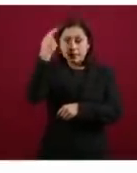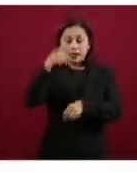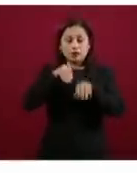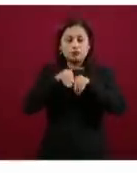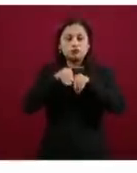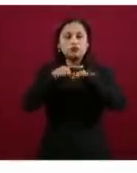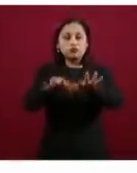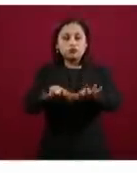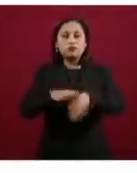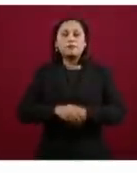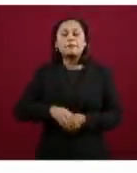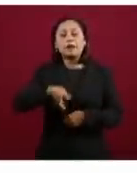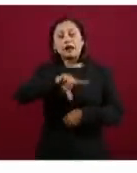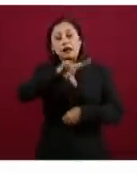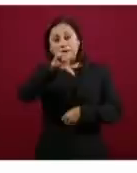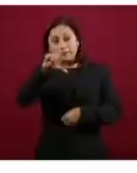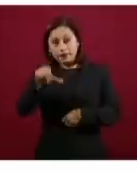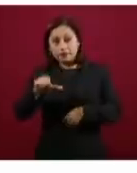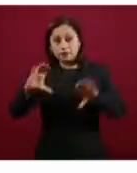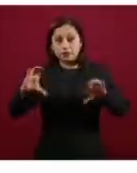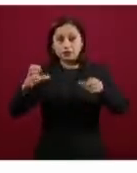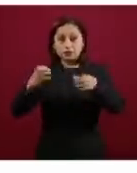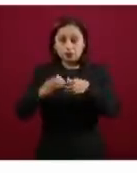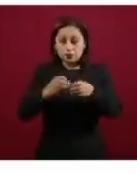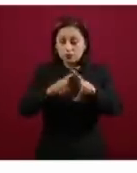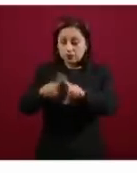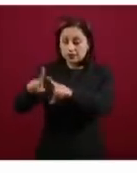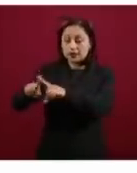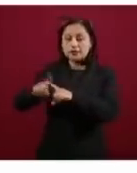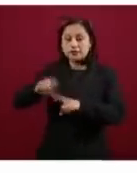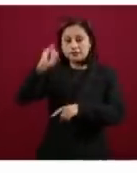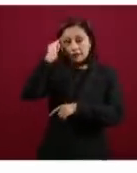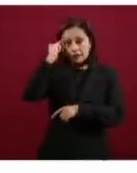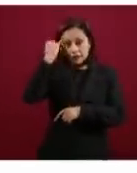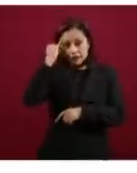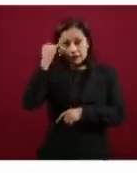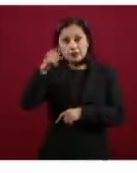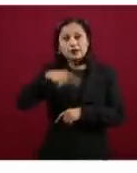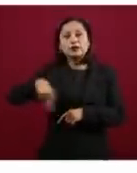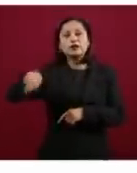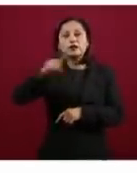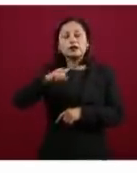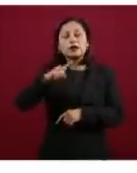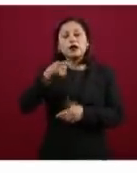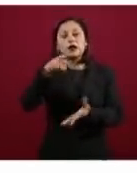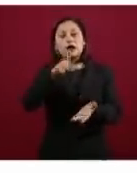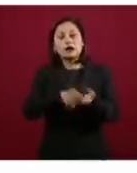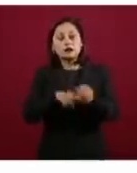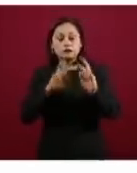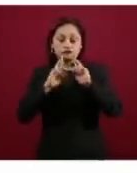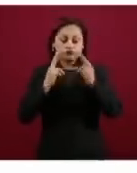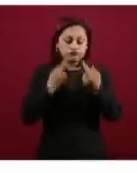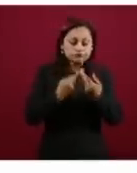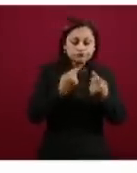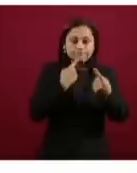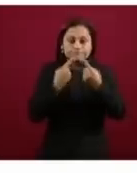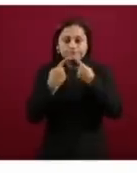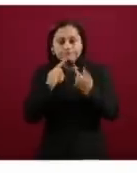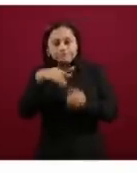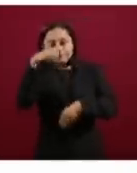Después las comunidades pues reflexionarán la información que se les proporcione en sus reuniones, en sus